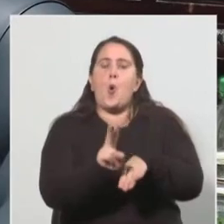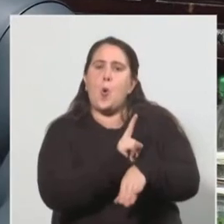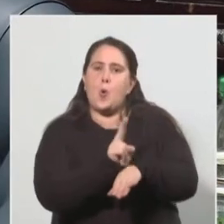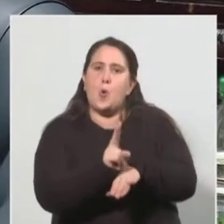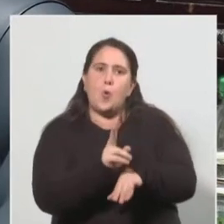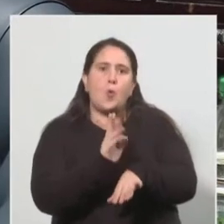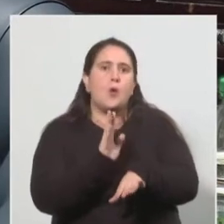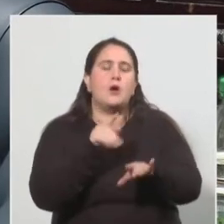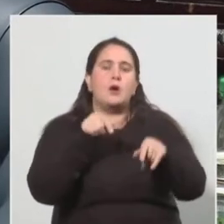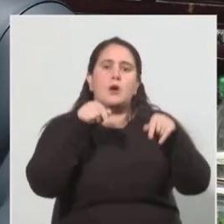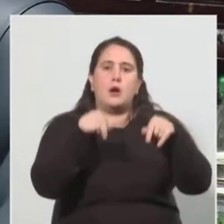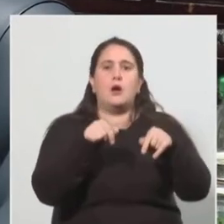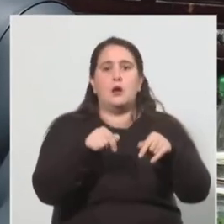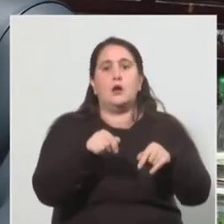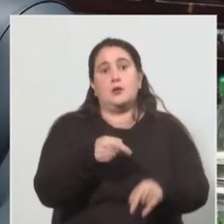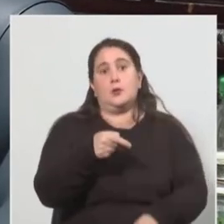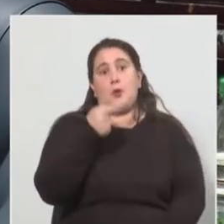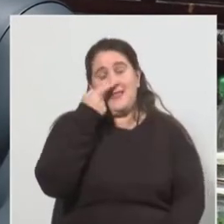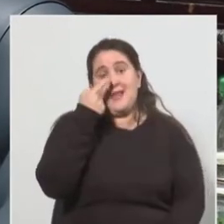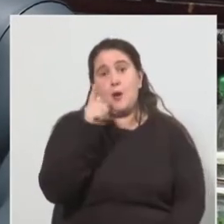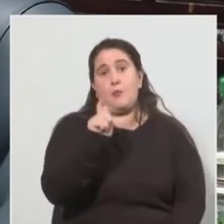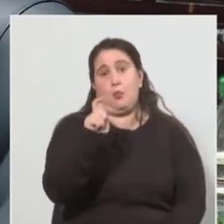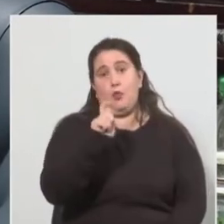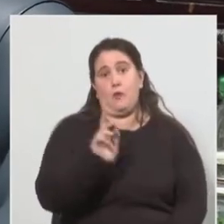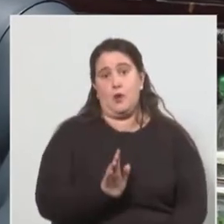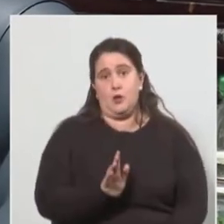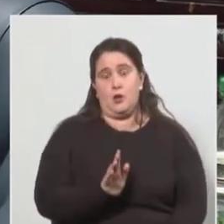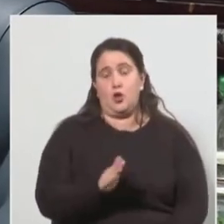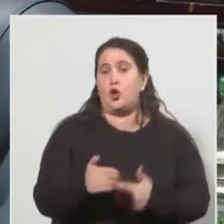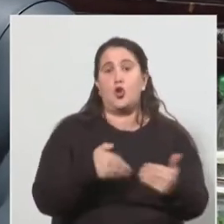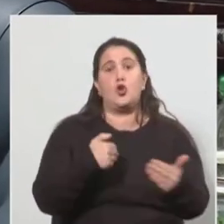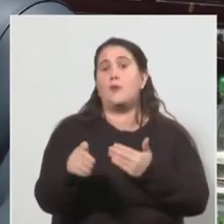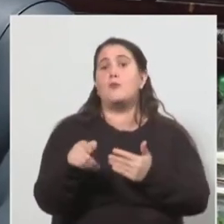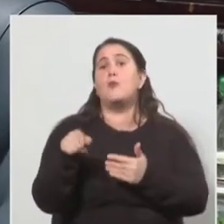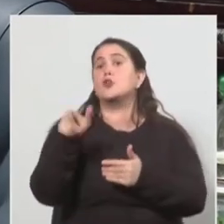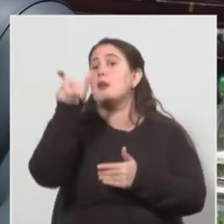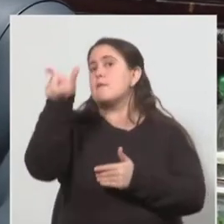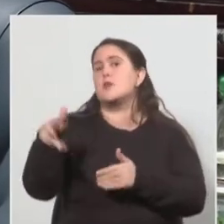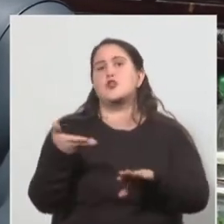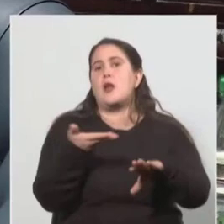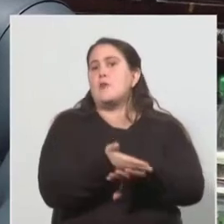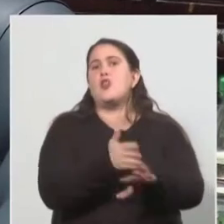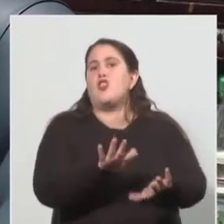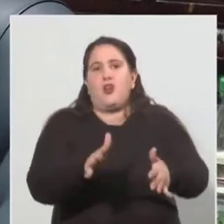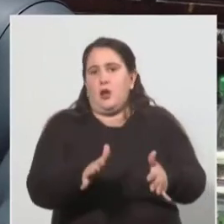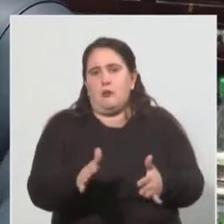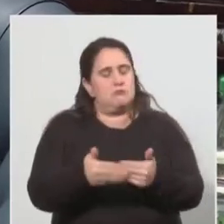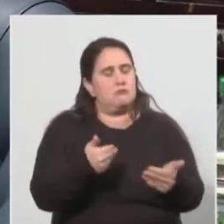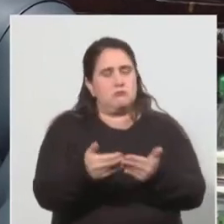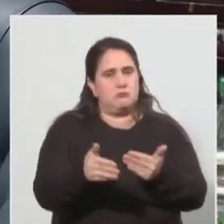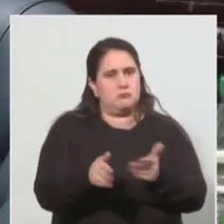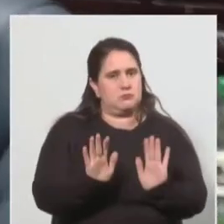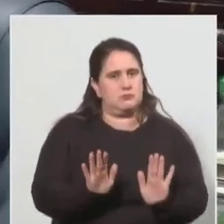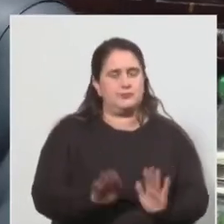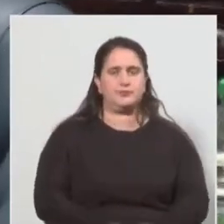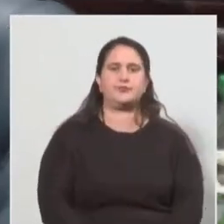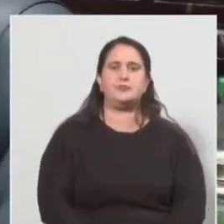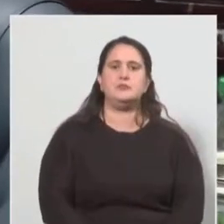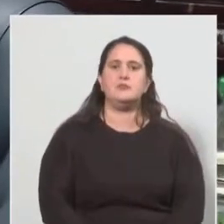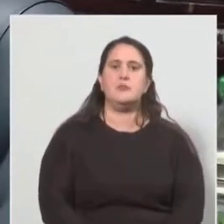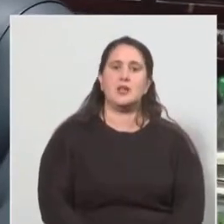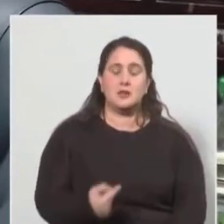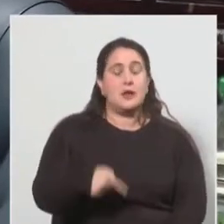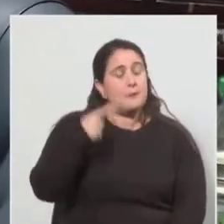inconvenientes el interés público, independientemente de cuál hubiera sido esa solicitud.